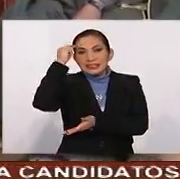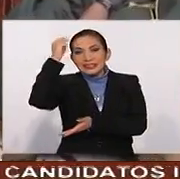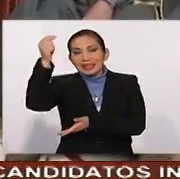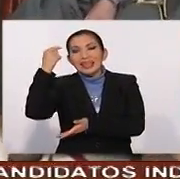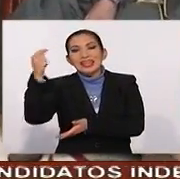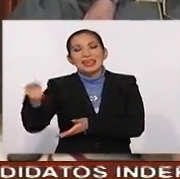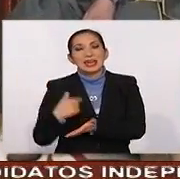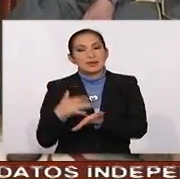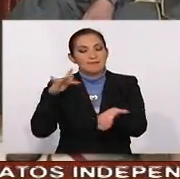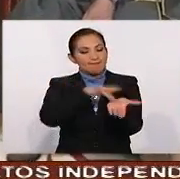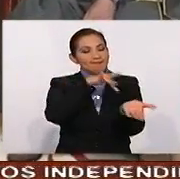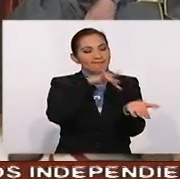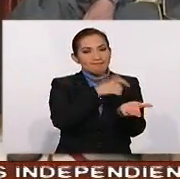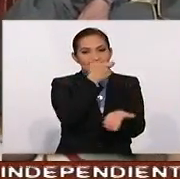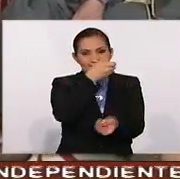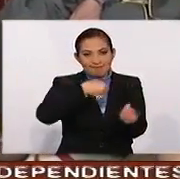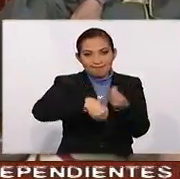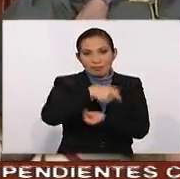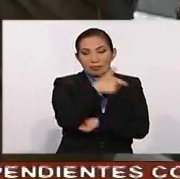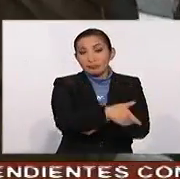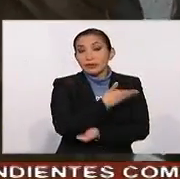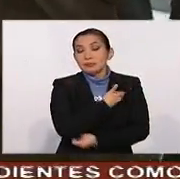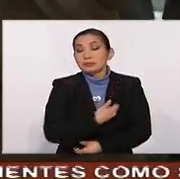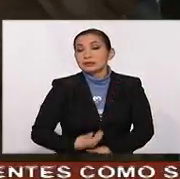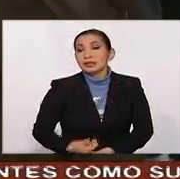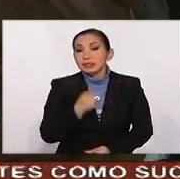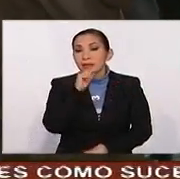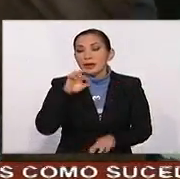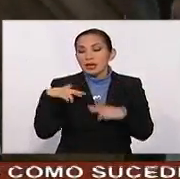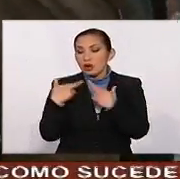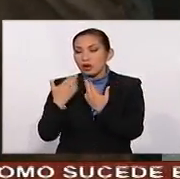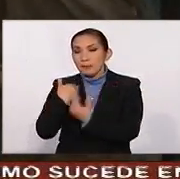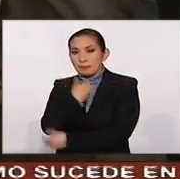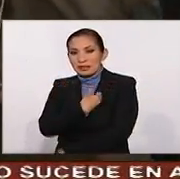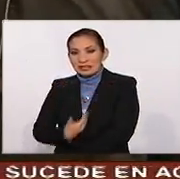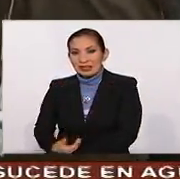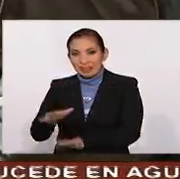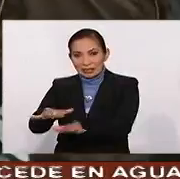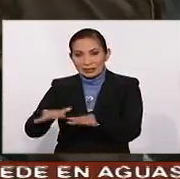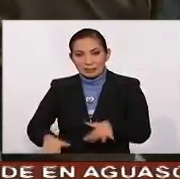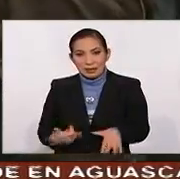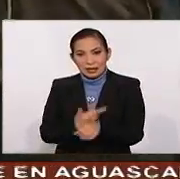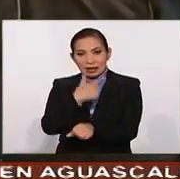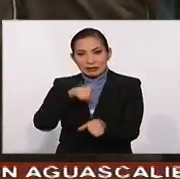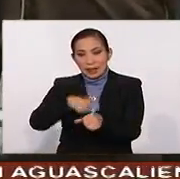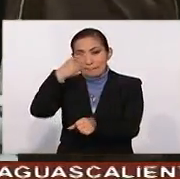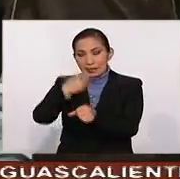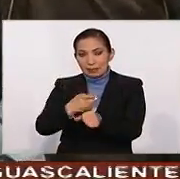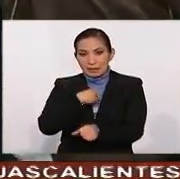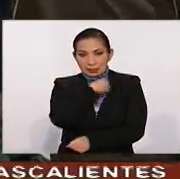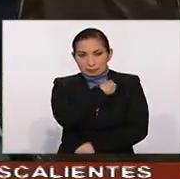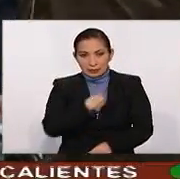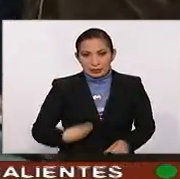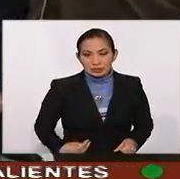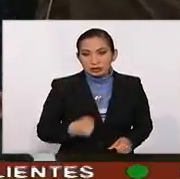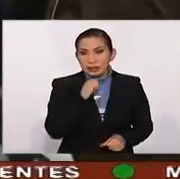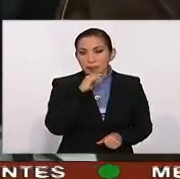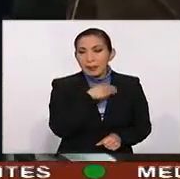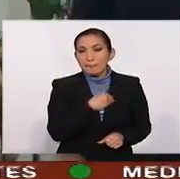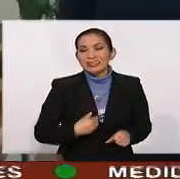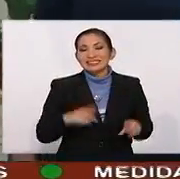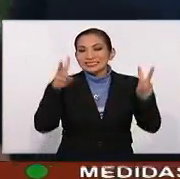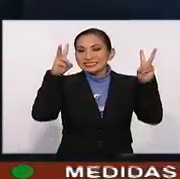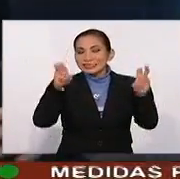y financiamiento. El presidente Peña Nieto también se reunió con el presidente de la Asamblea Nacional, con el primer ministro y con el ministro